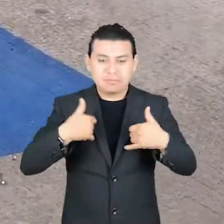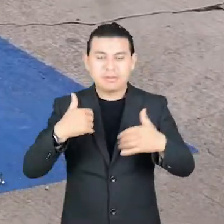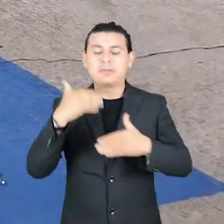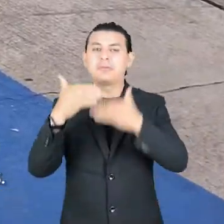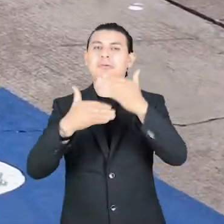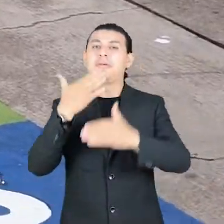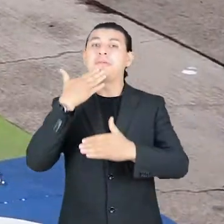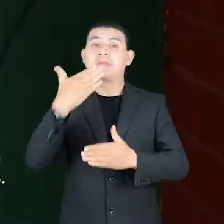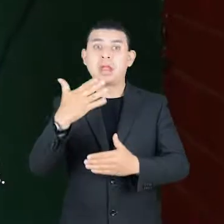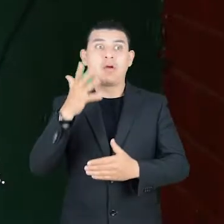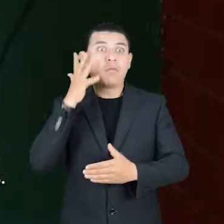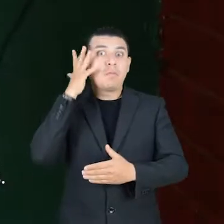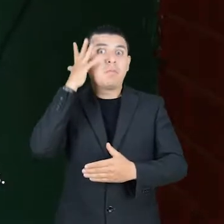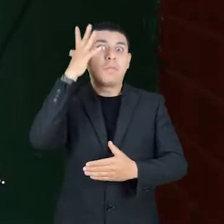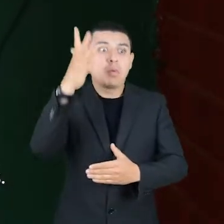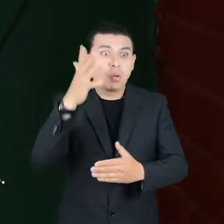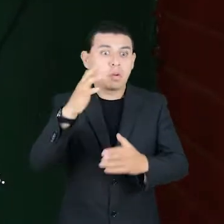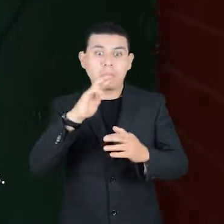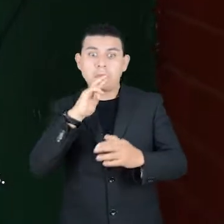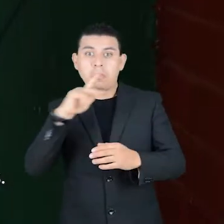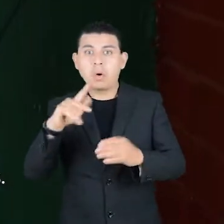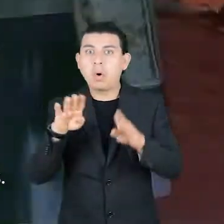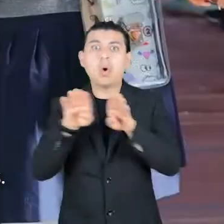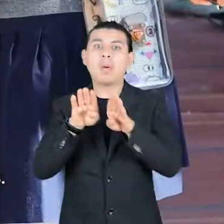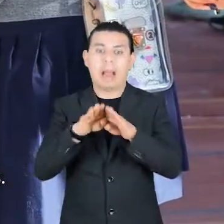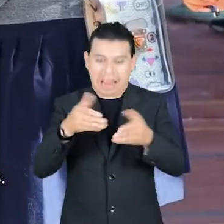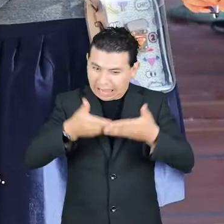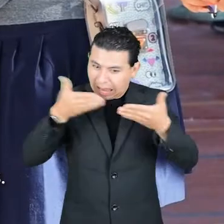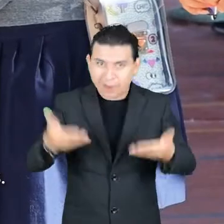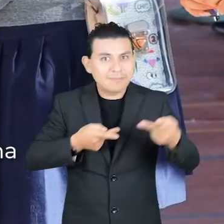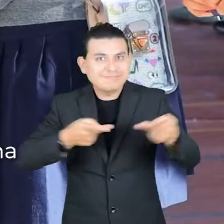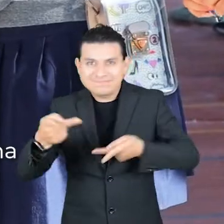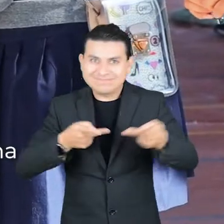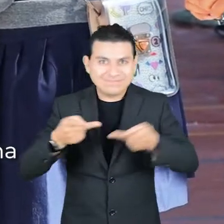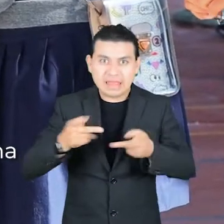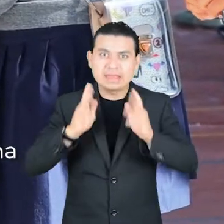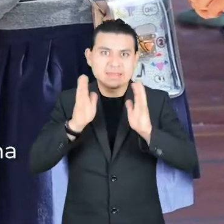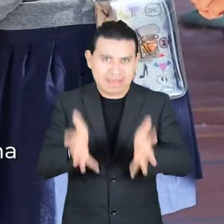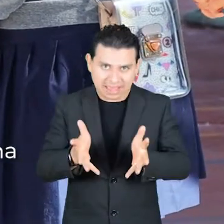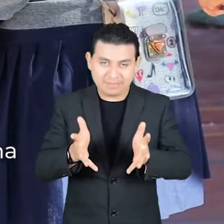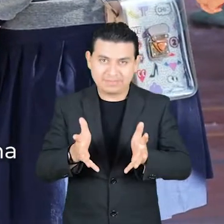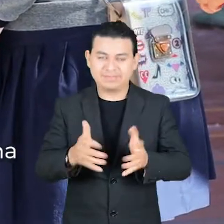son acciones que doten de un presente seguro para todos los estudiantes